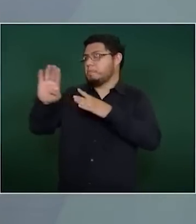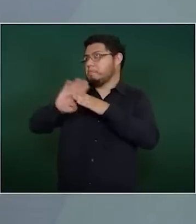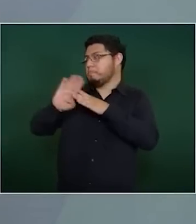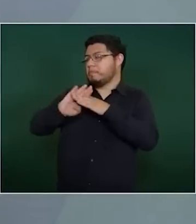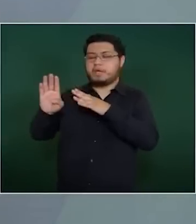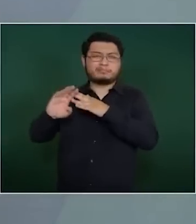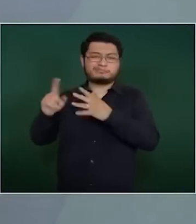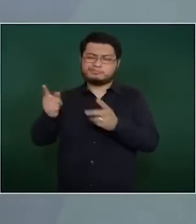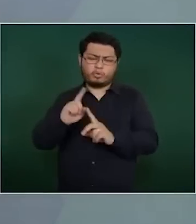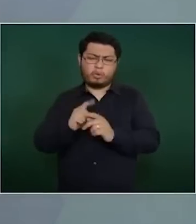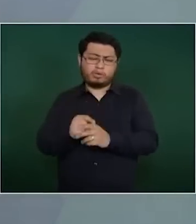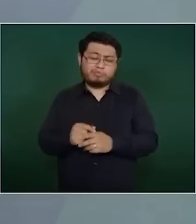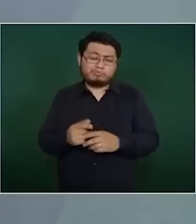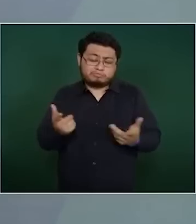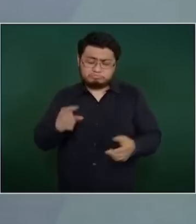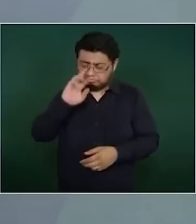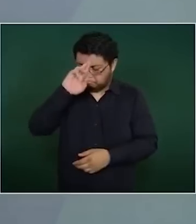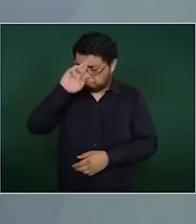Pero